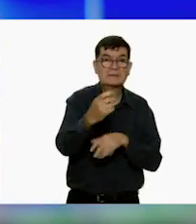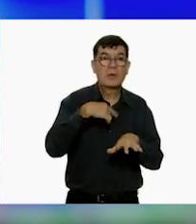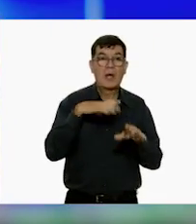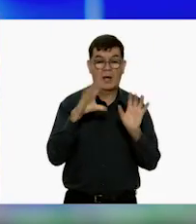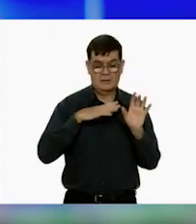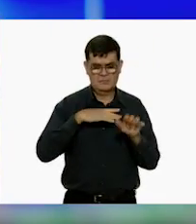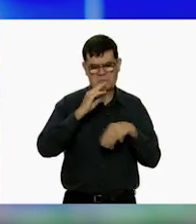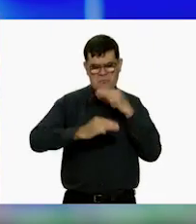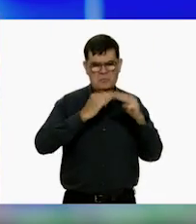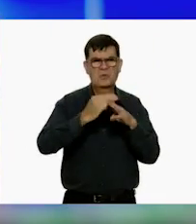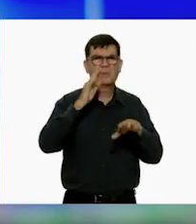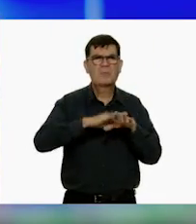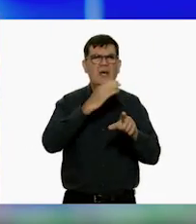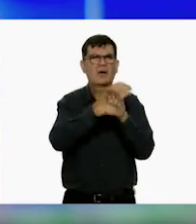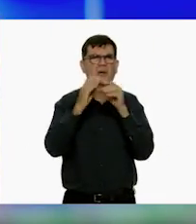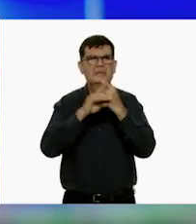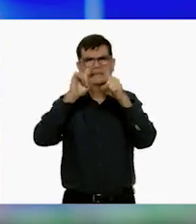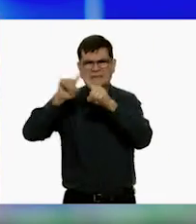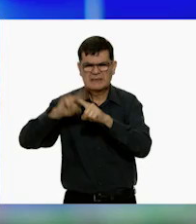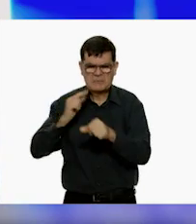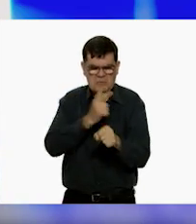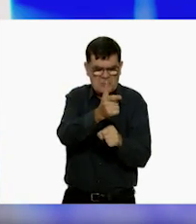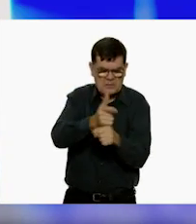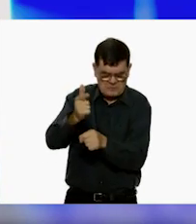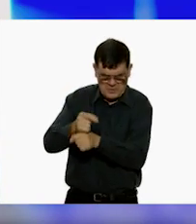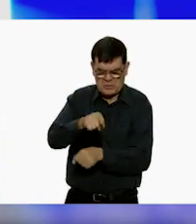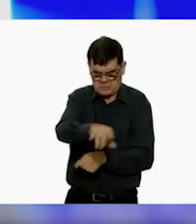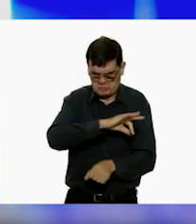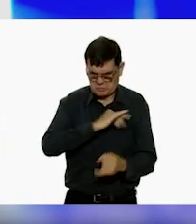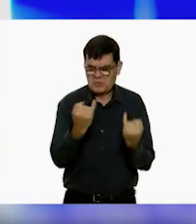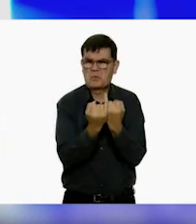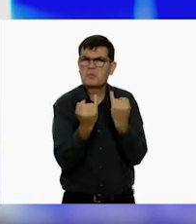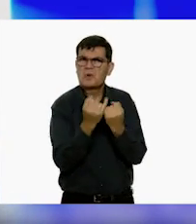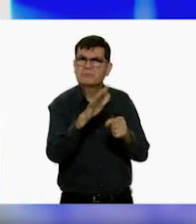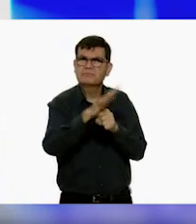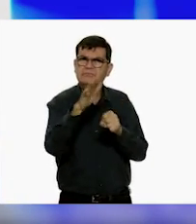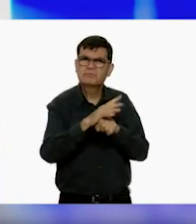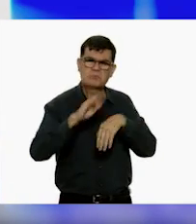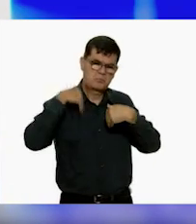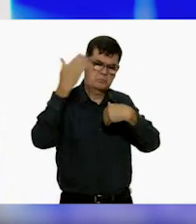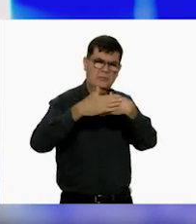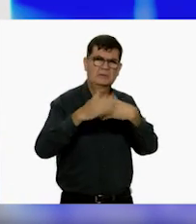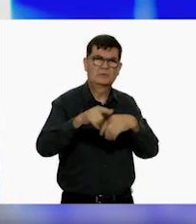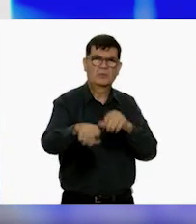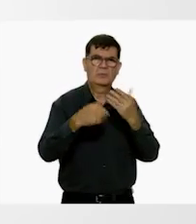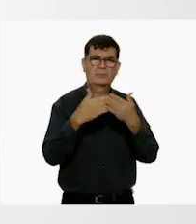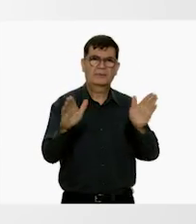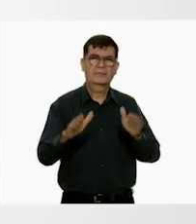mundo cada vez hay más cosas por descubrir y tú puedes ser la llave de ese conocimiento.